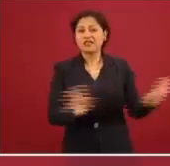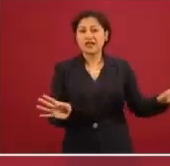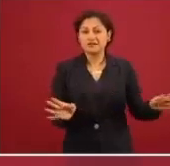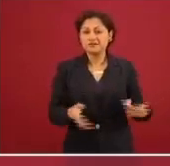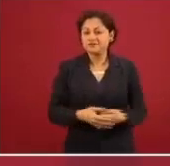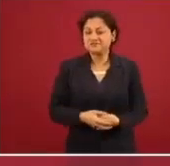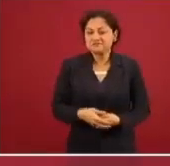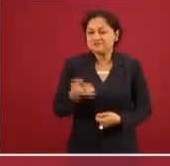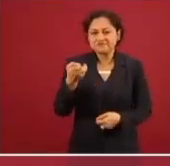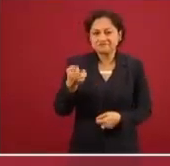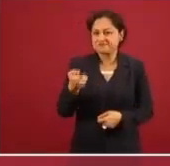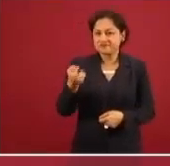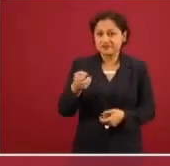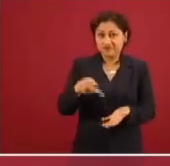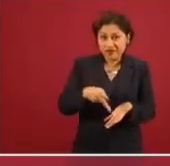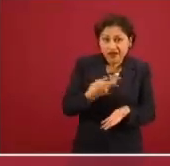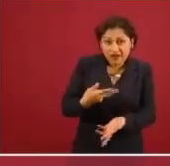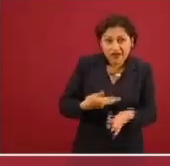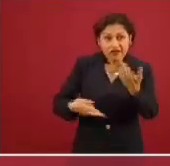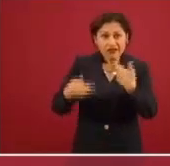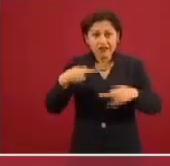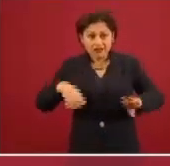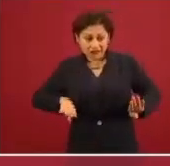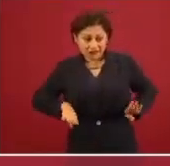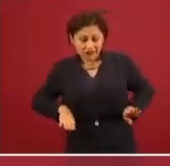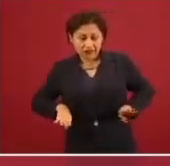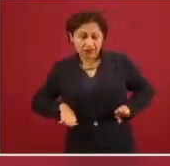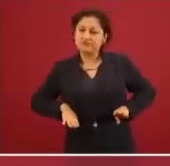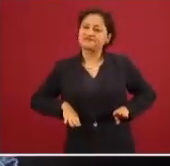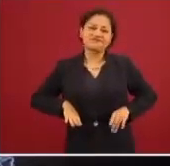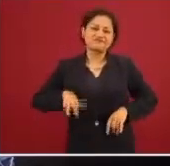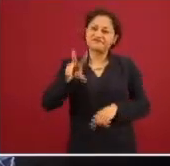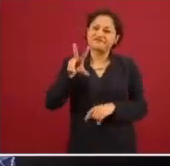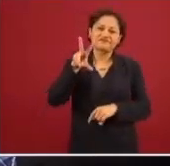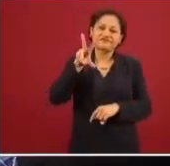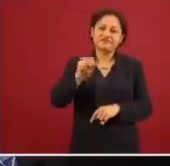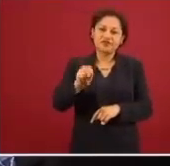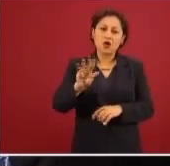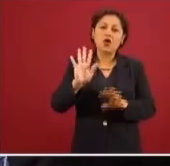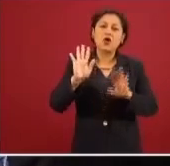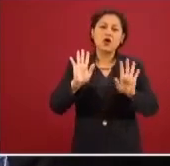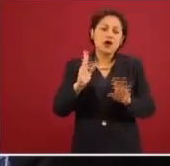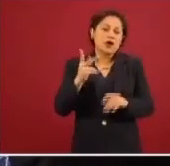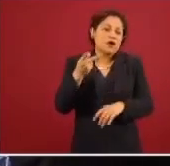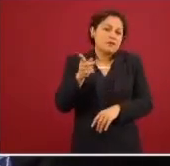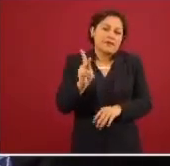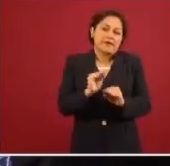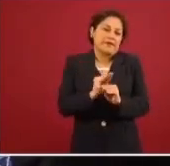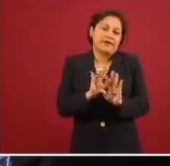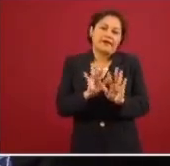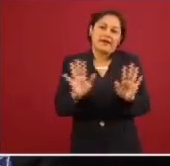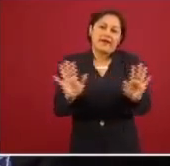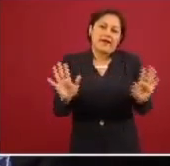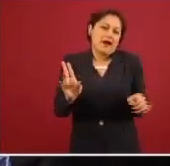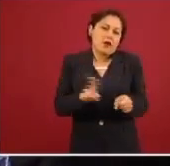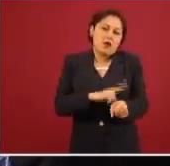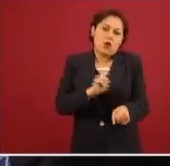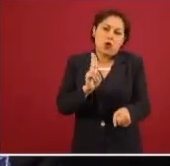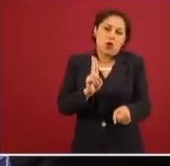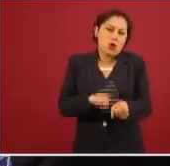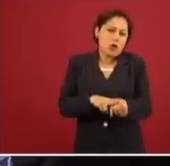Eso ya no va a regresar, pero no deja de haber nostalgia por ese